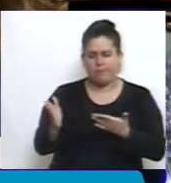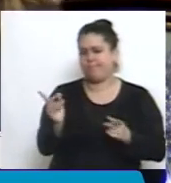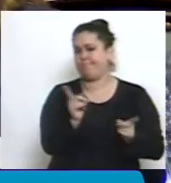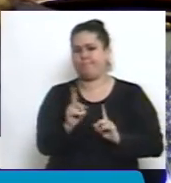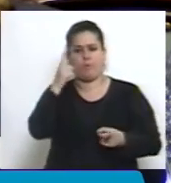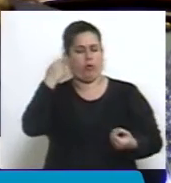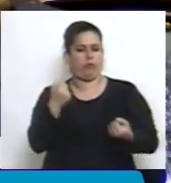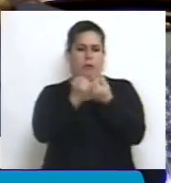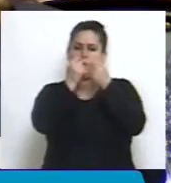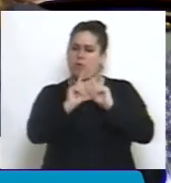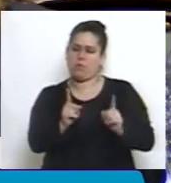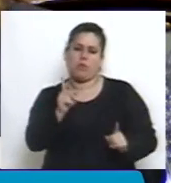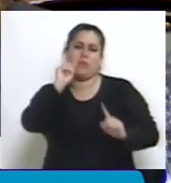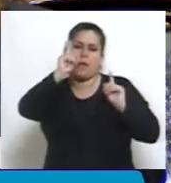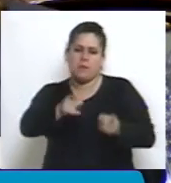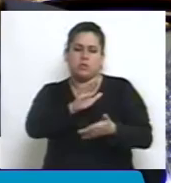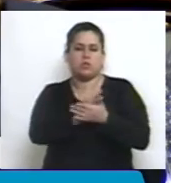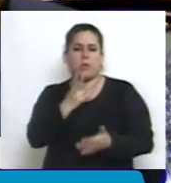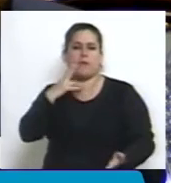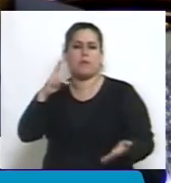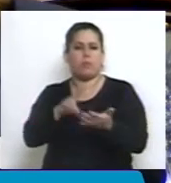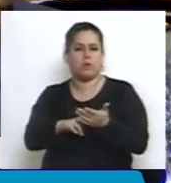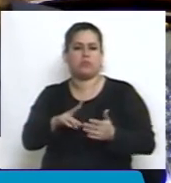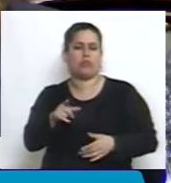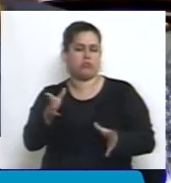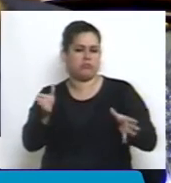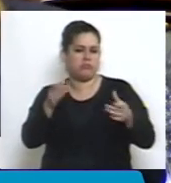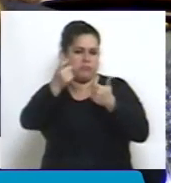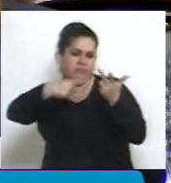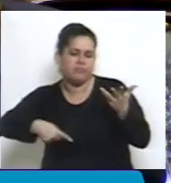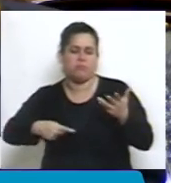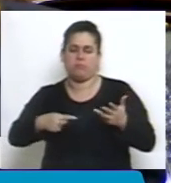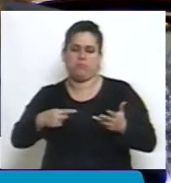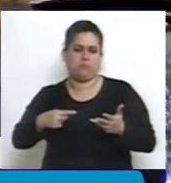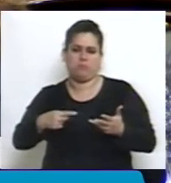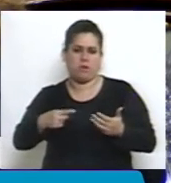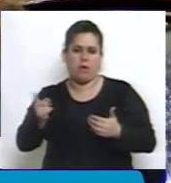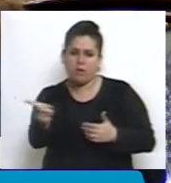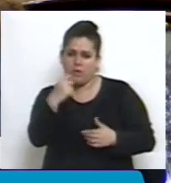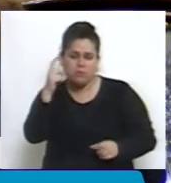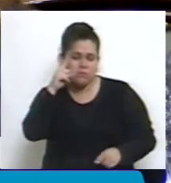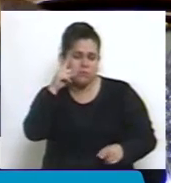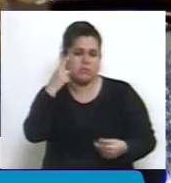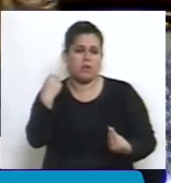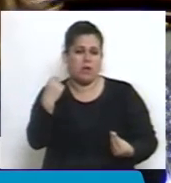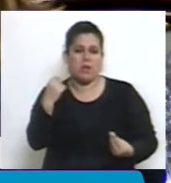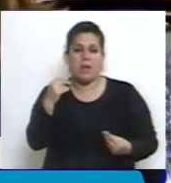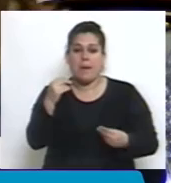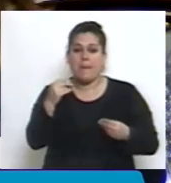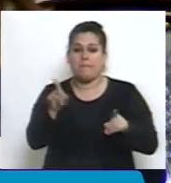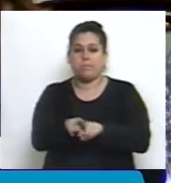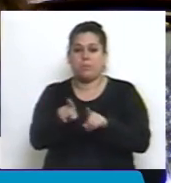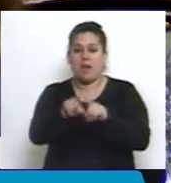del impuesto, a la prórroga del paquete de impuestos. El paquete de leyes tiene